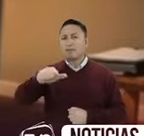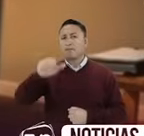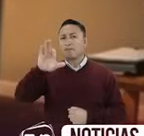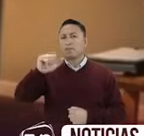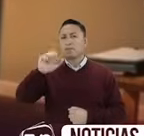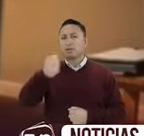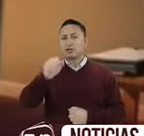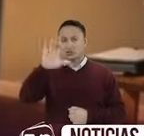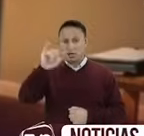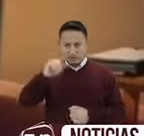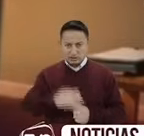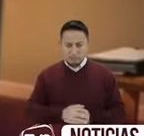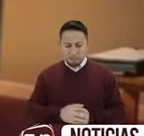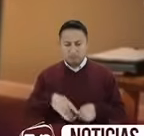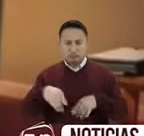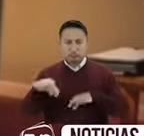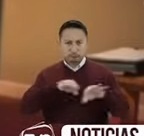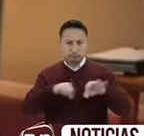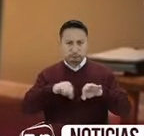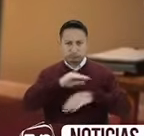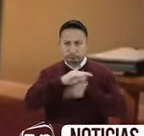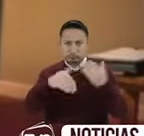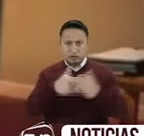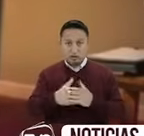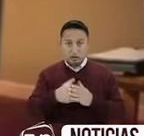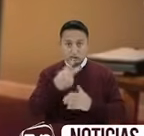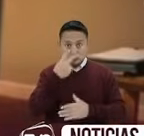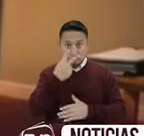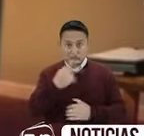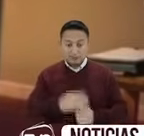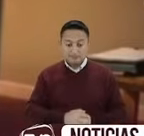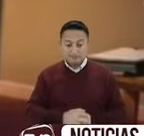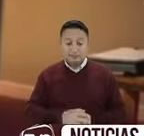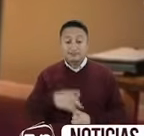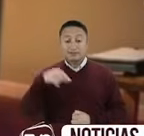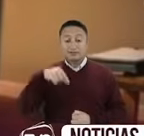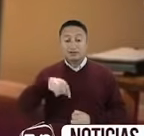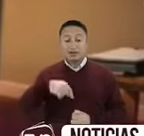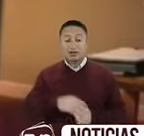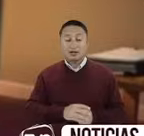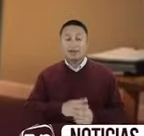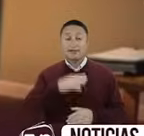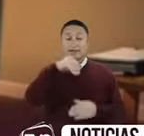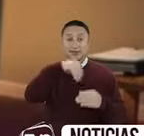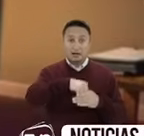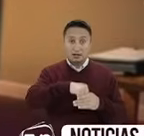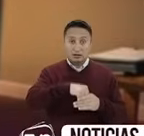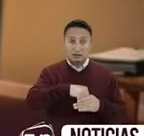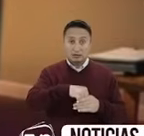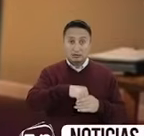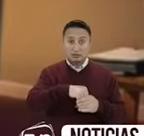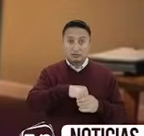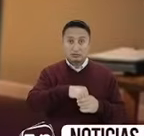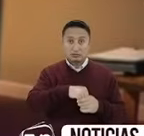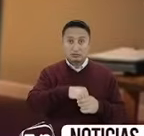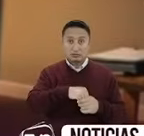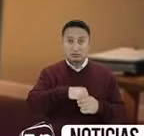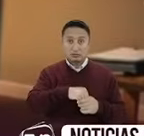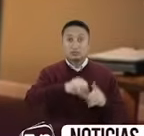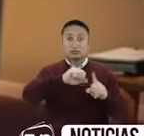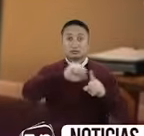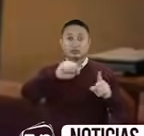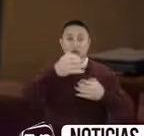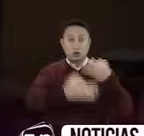claramente, tanto a la opinión nacional como internacional, el nivel de podredumbre que está enquistado en el sistema judicial